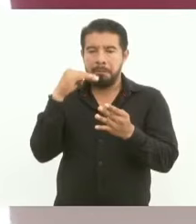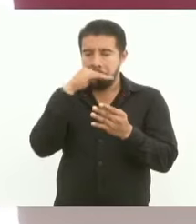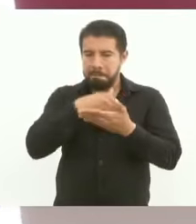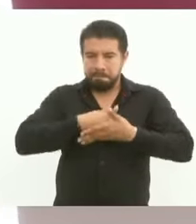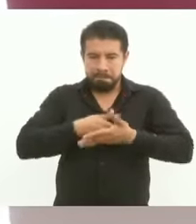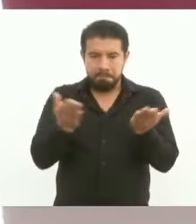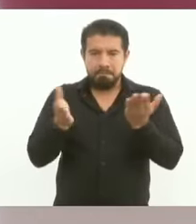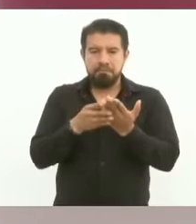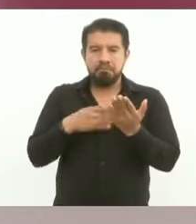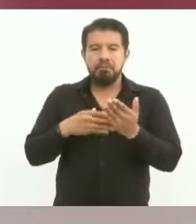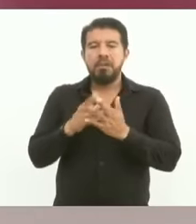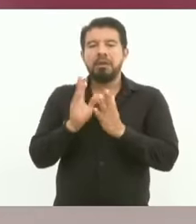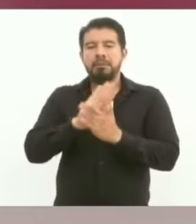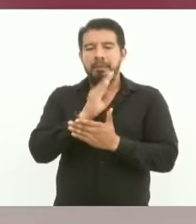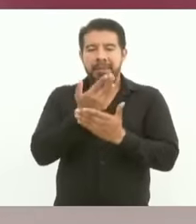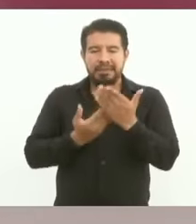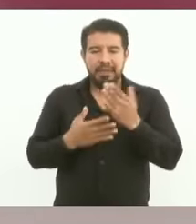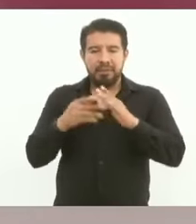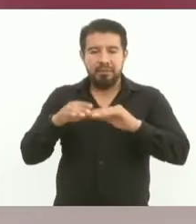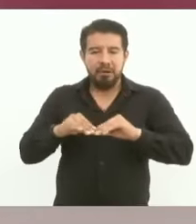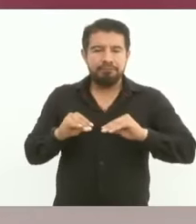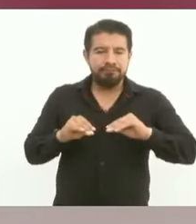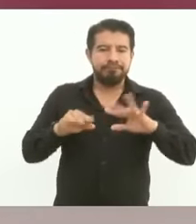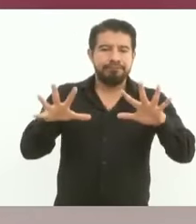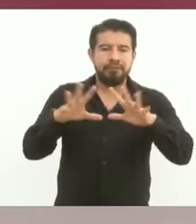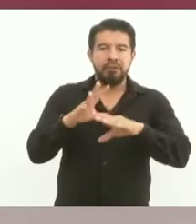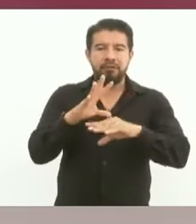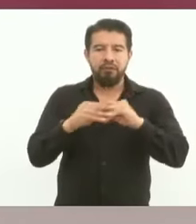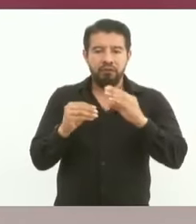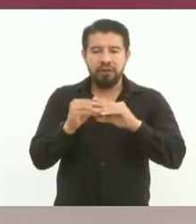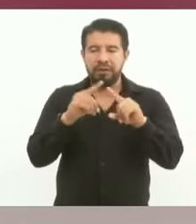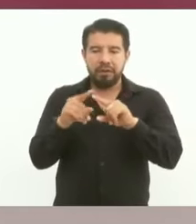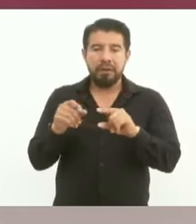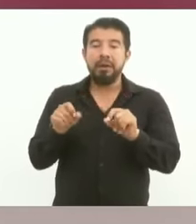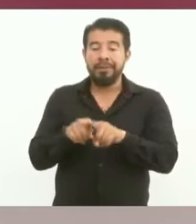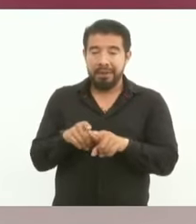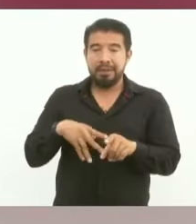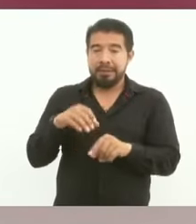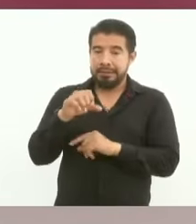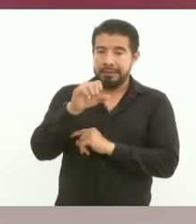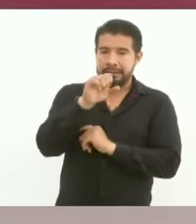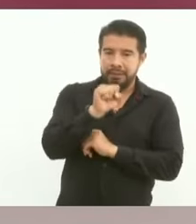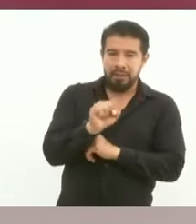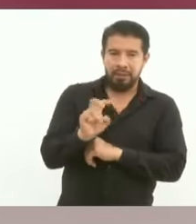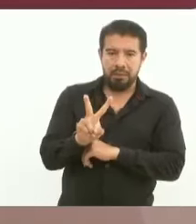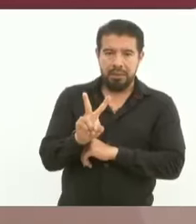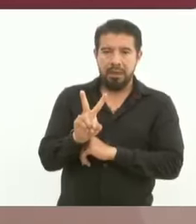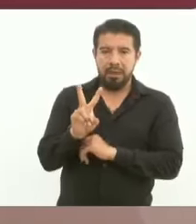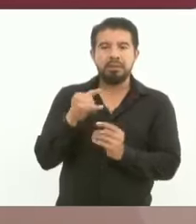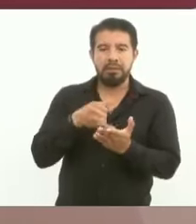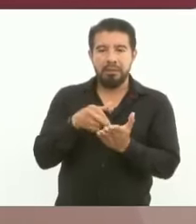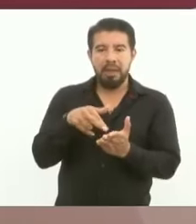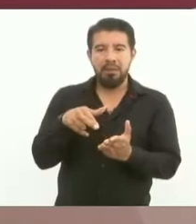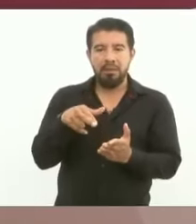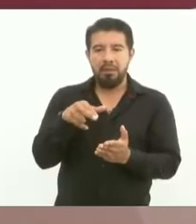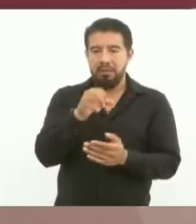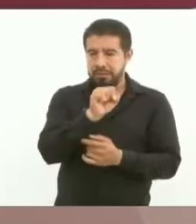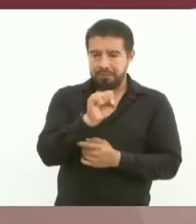bienestar, se va a ampliar Sembrando Vida. Se va a ampliar Sembrando Vida